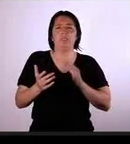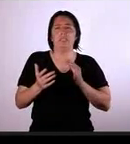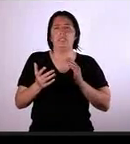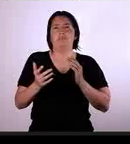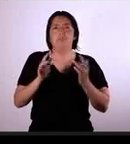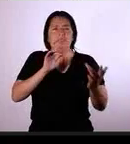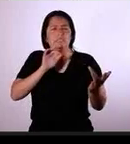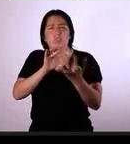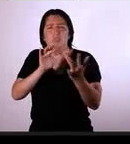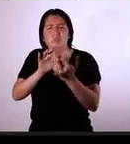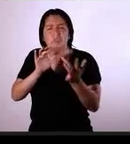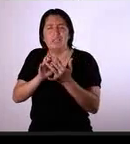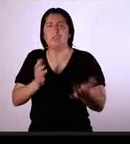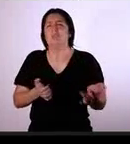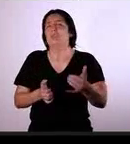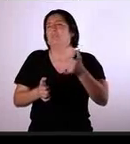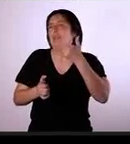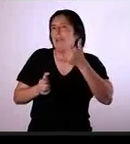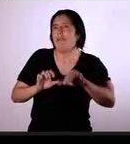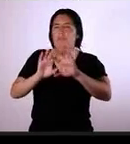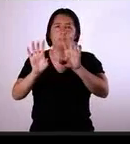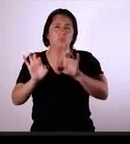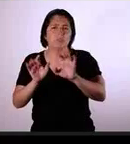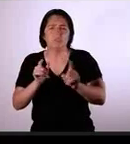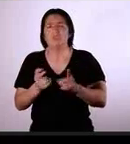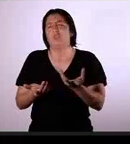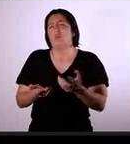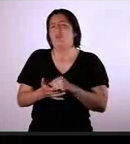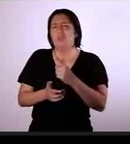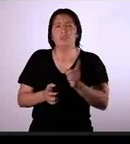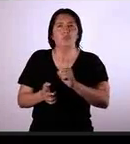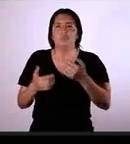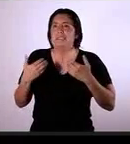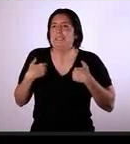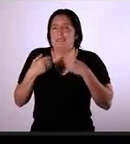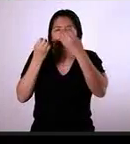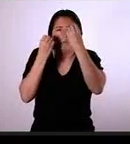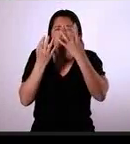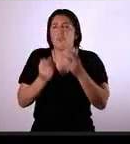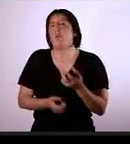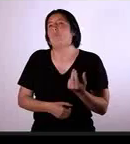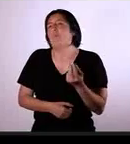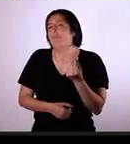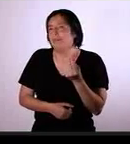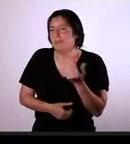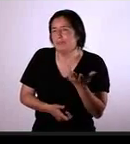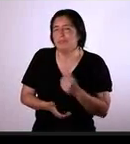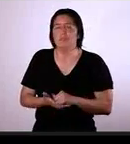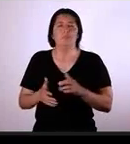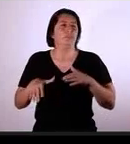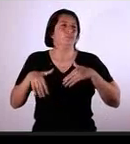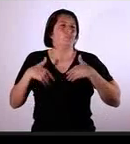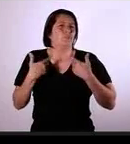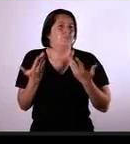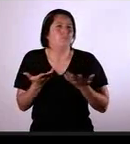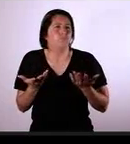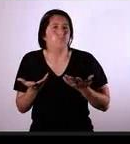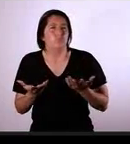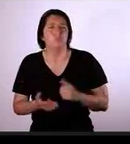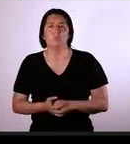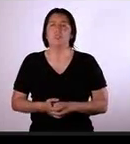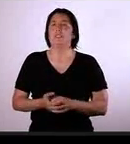telecomunicaciones, como pueden ser las personas que no tienen un adecuado nivel de información o que por cuestiones económicas también no